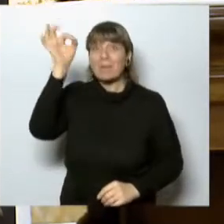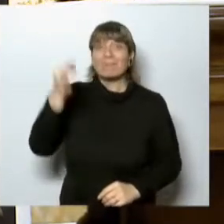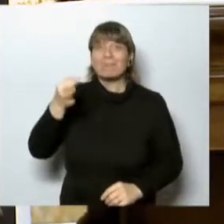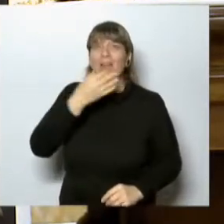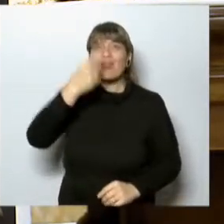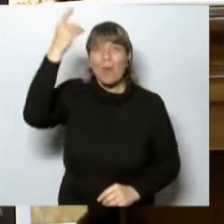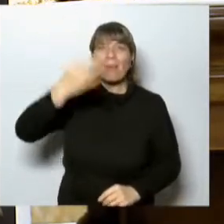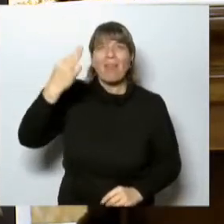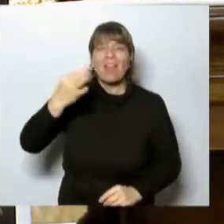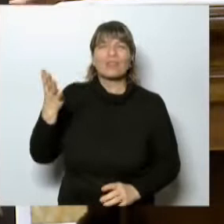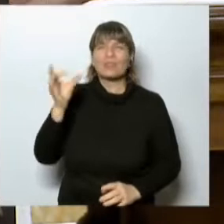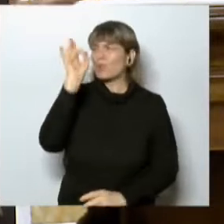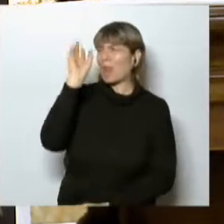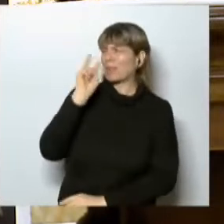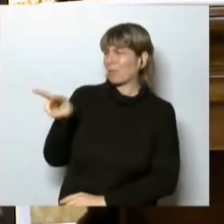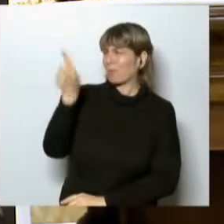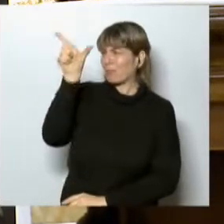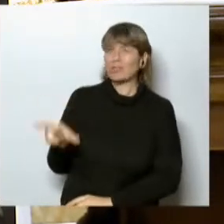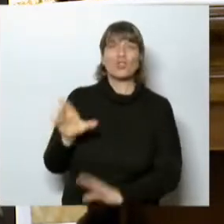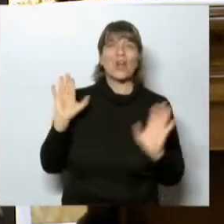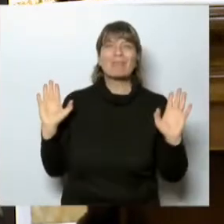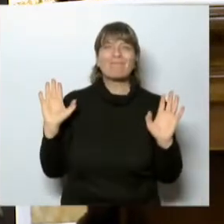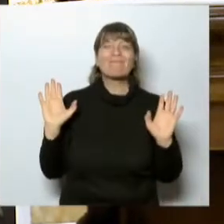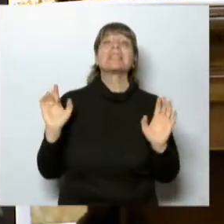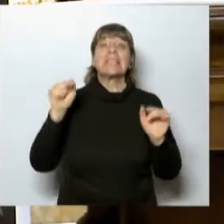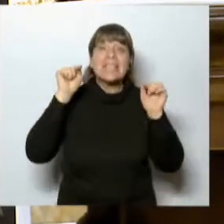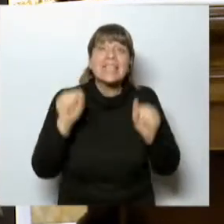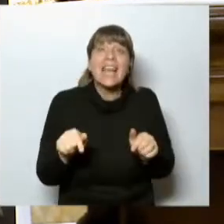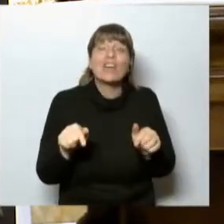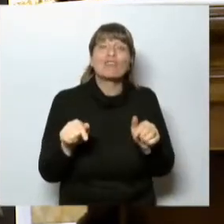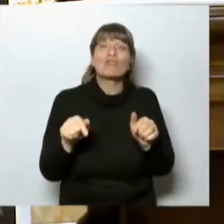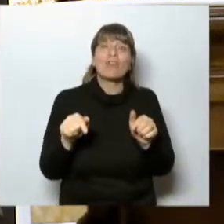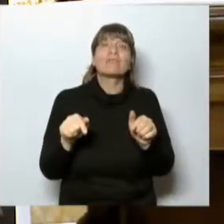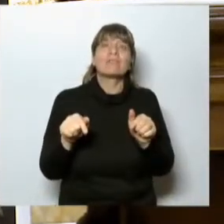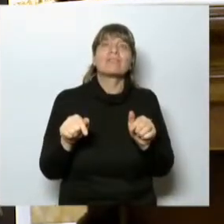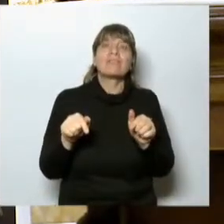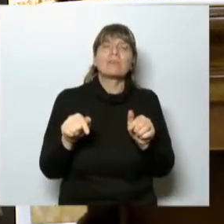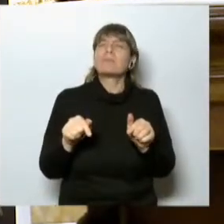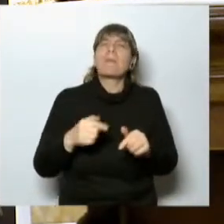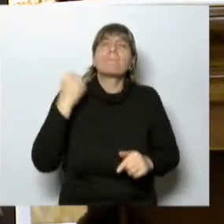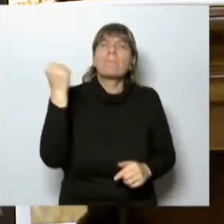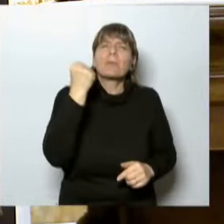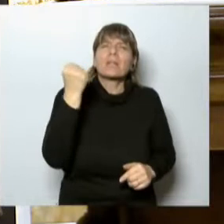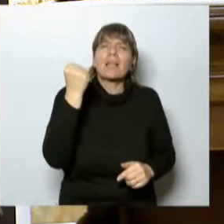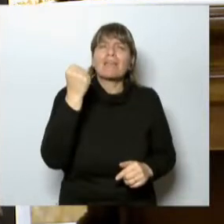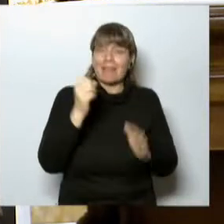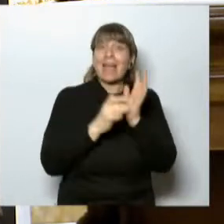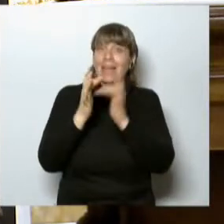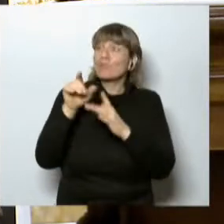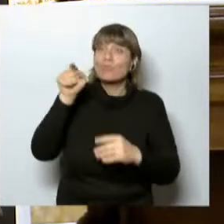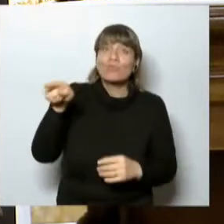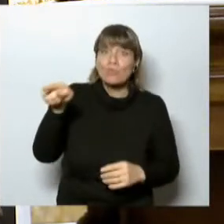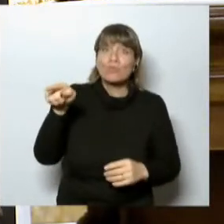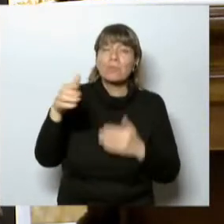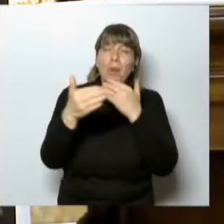Dios verdadero. Ves solamente gestos humanos. Y esto que se da fundamentalmente en Cristo y ahí por